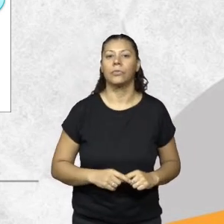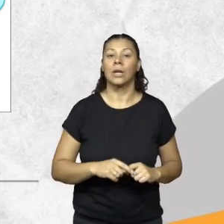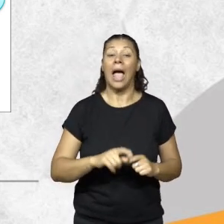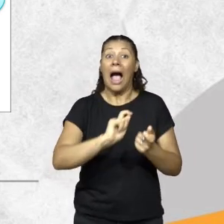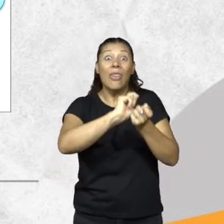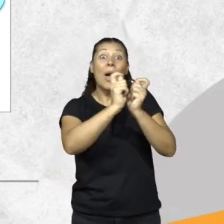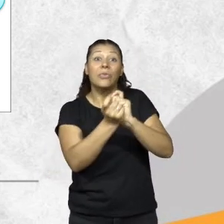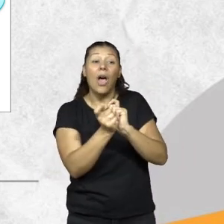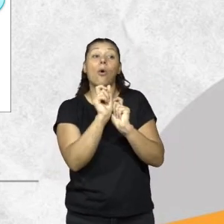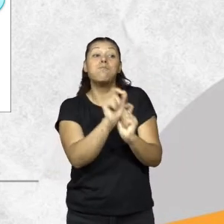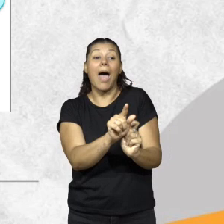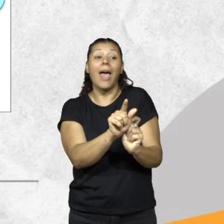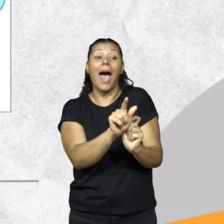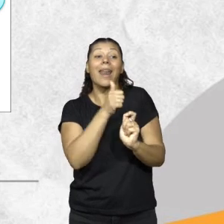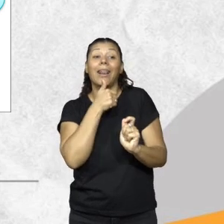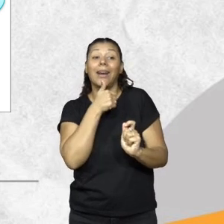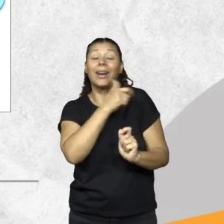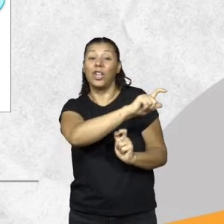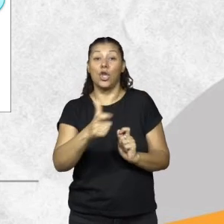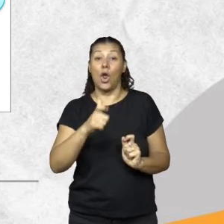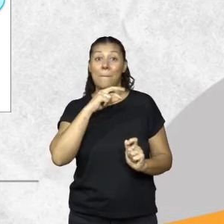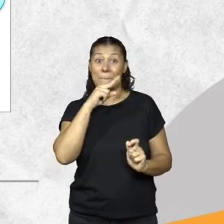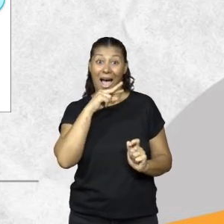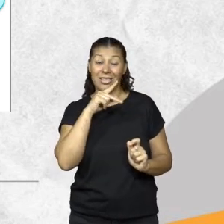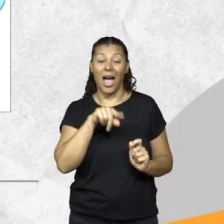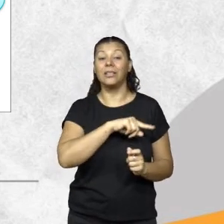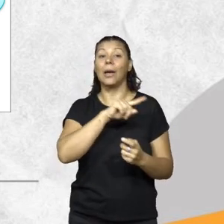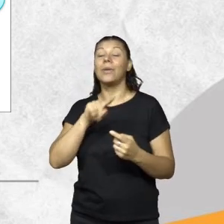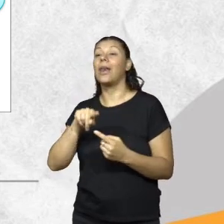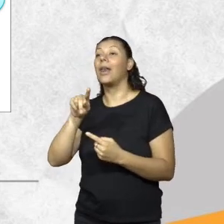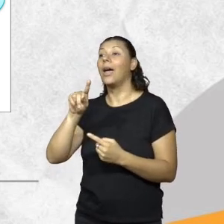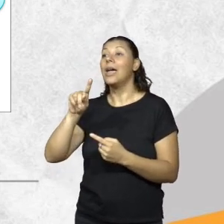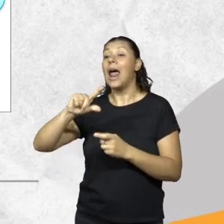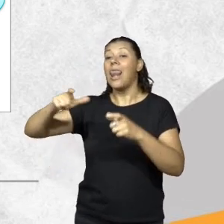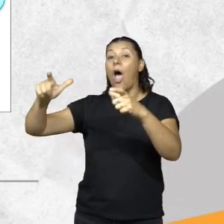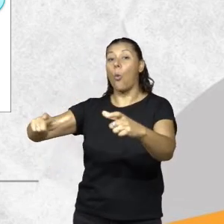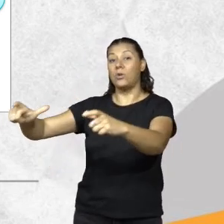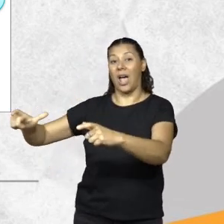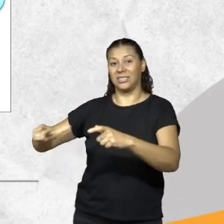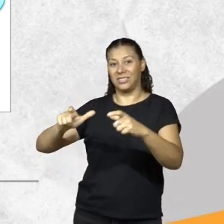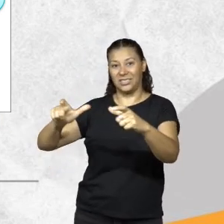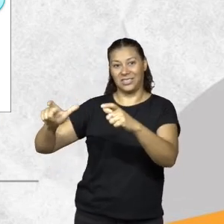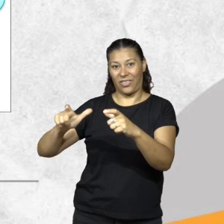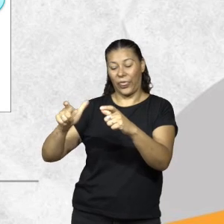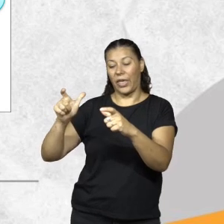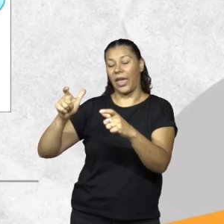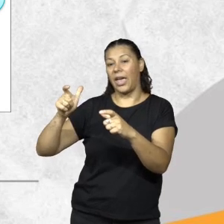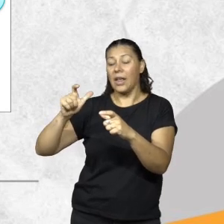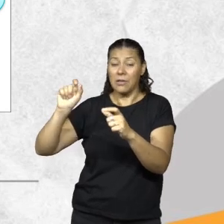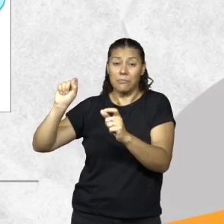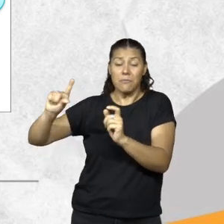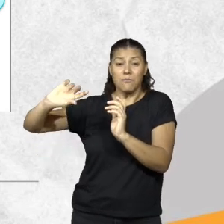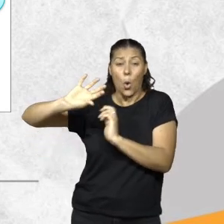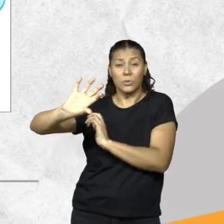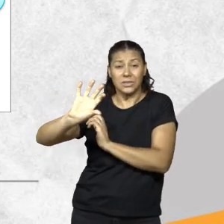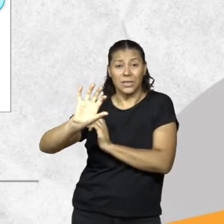para el Río de la Plata como para las lagunas someras del interior de la provincia de Buenos Aires.